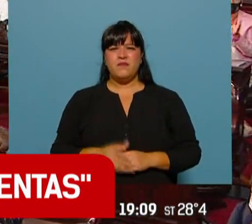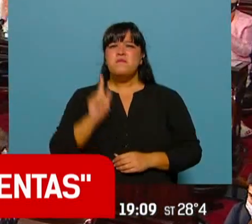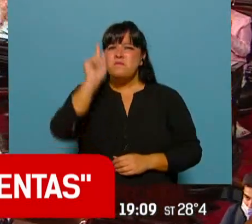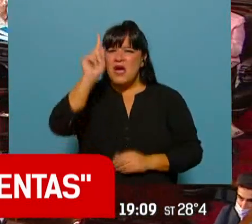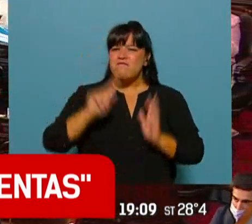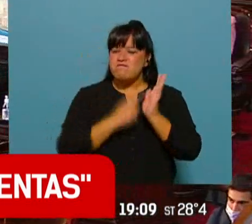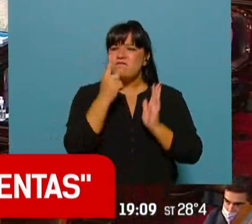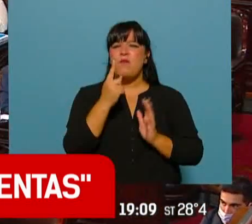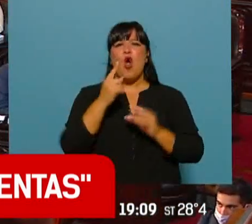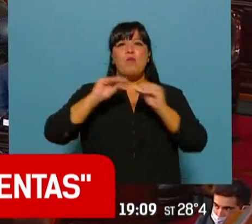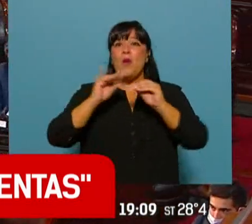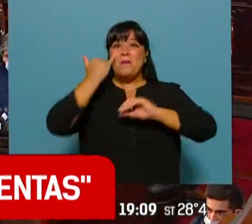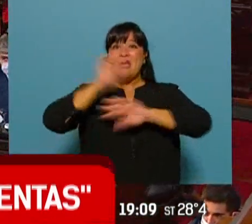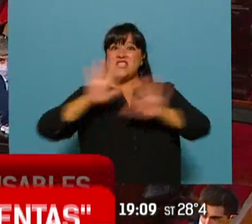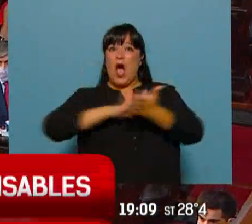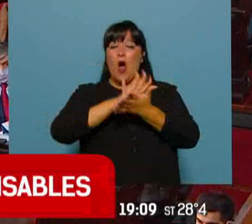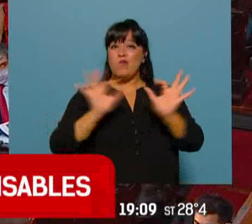el problema no ha concluido.